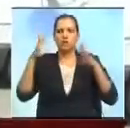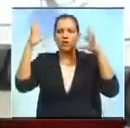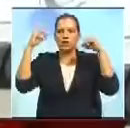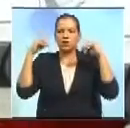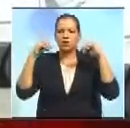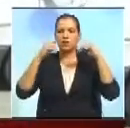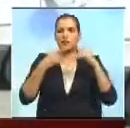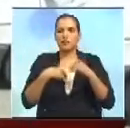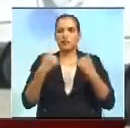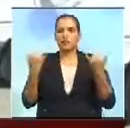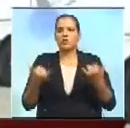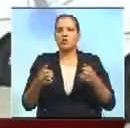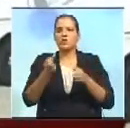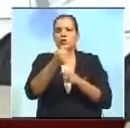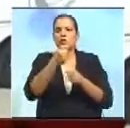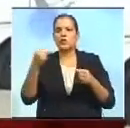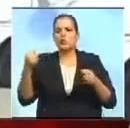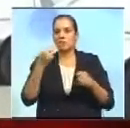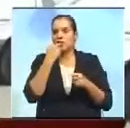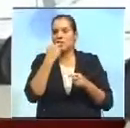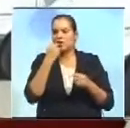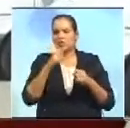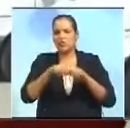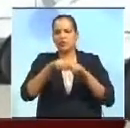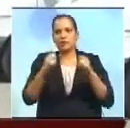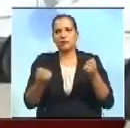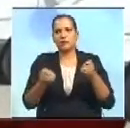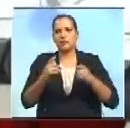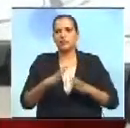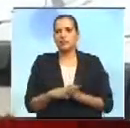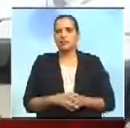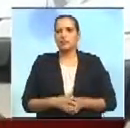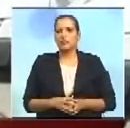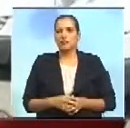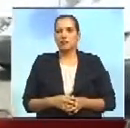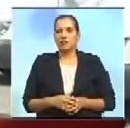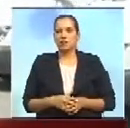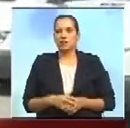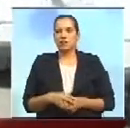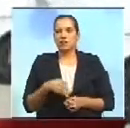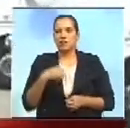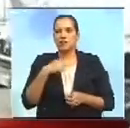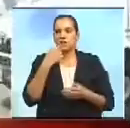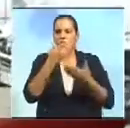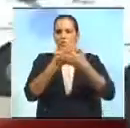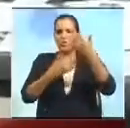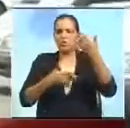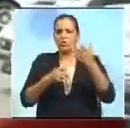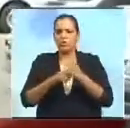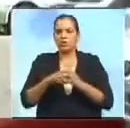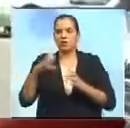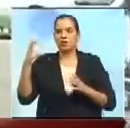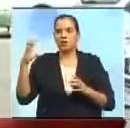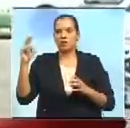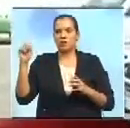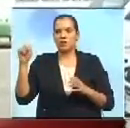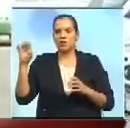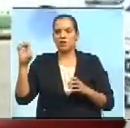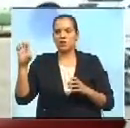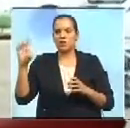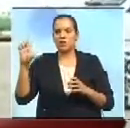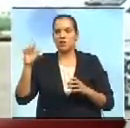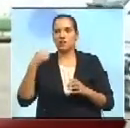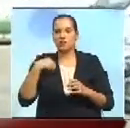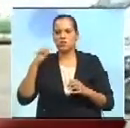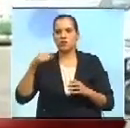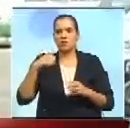hoy día una nevera apareció dañada ya. ¿Tenía puesto su denuncia en la empresa eléctrica? Hemos cansado